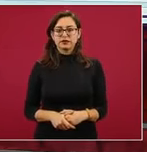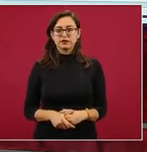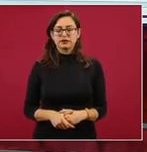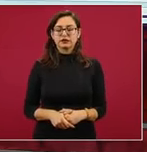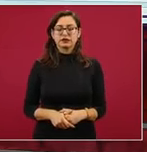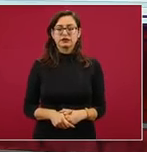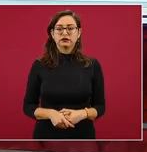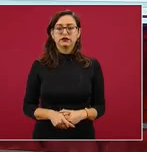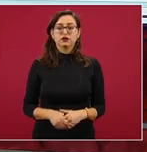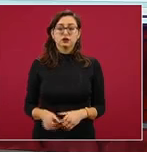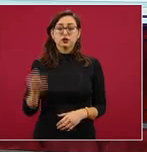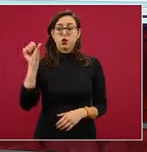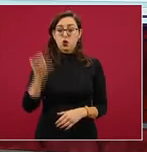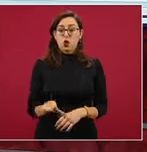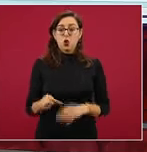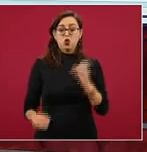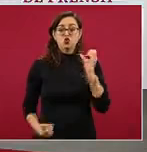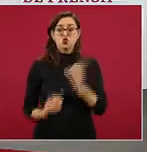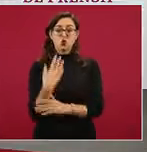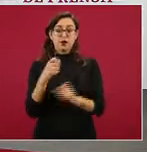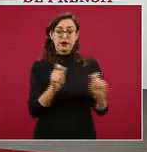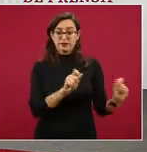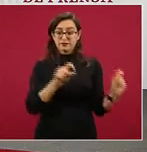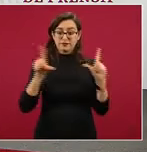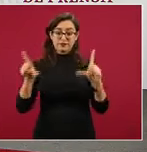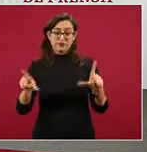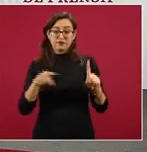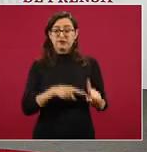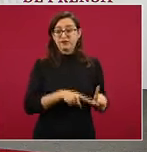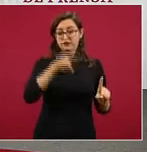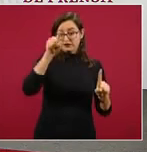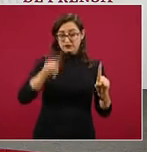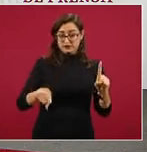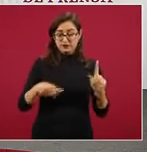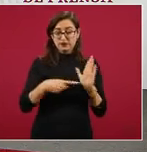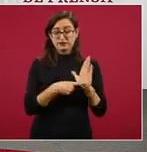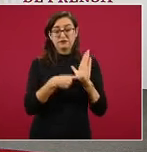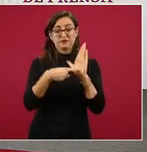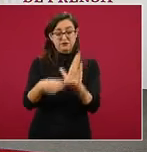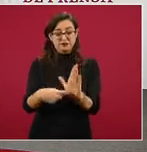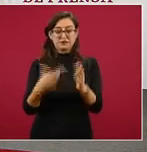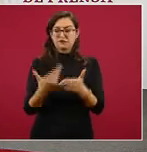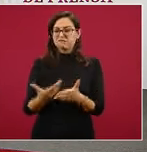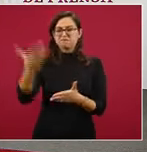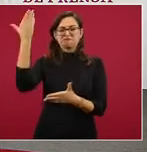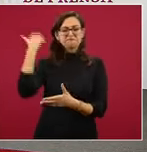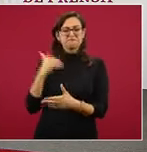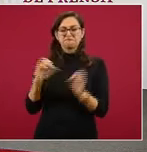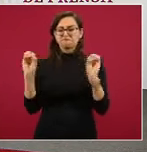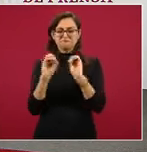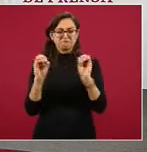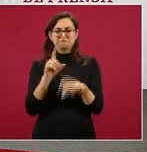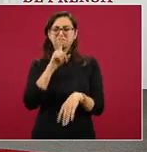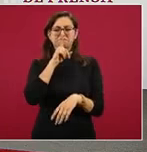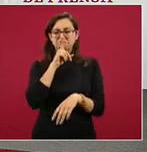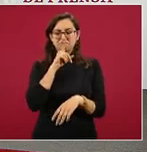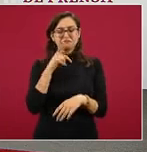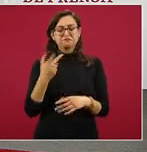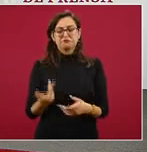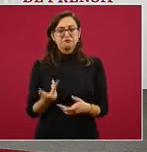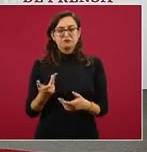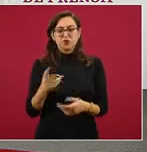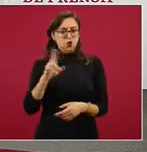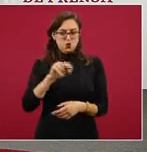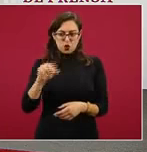Presentamos hoy esta diapositiva. Es una gráfica que no habíamos presentado así